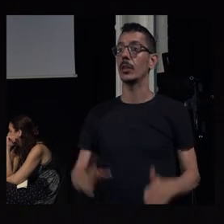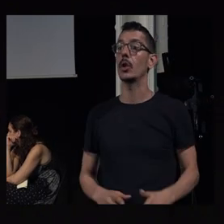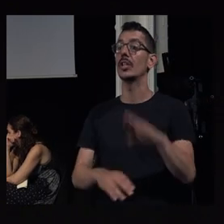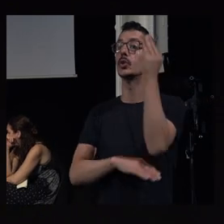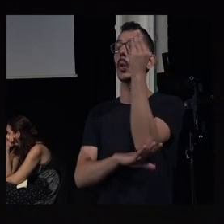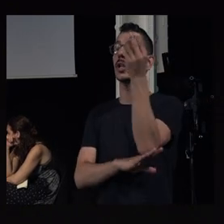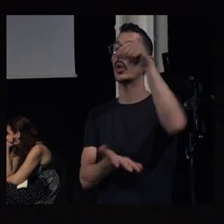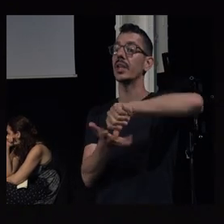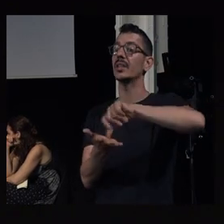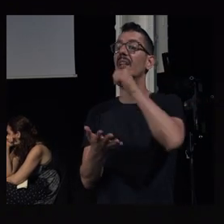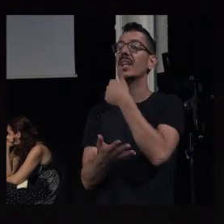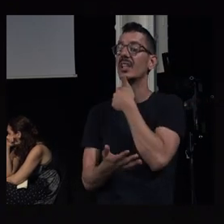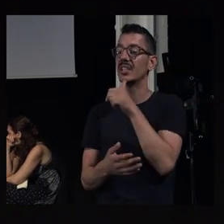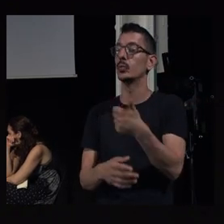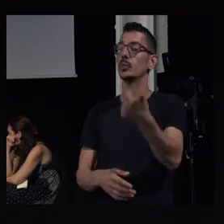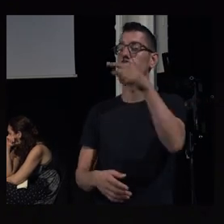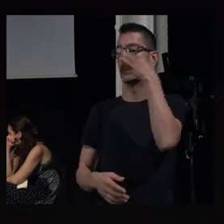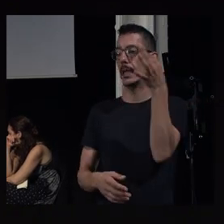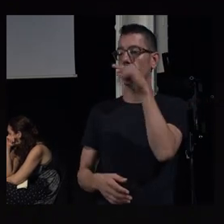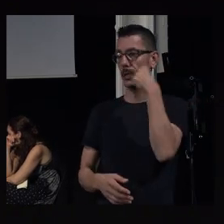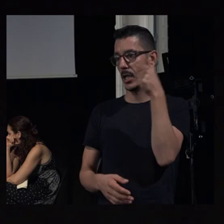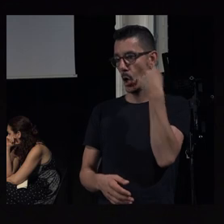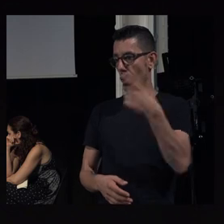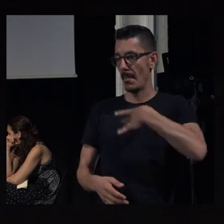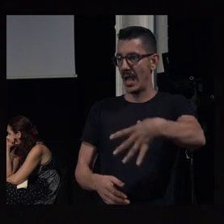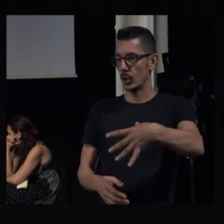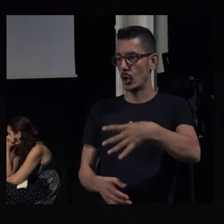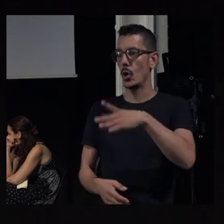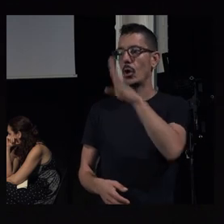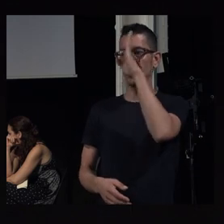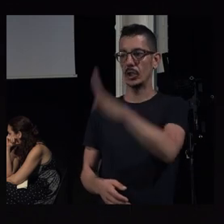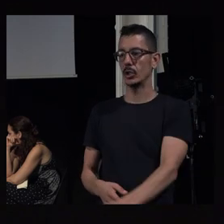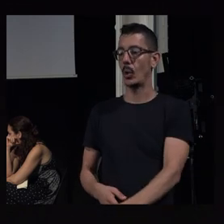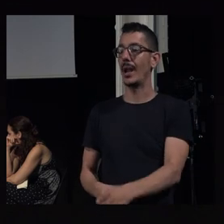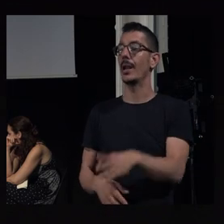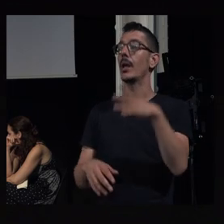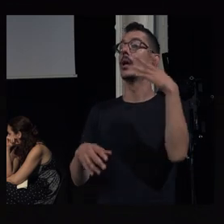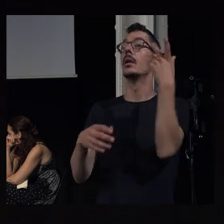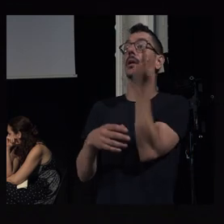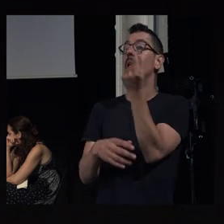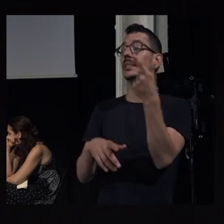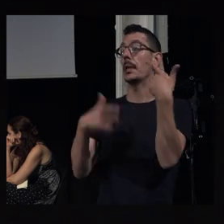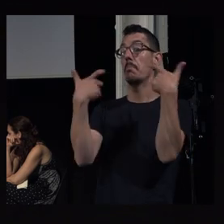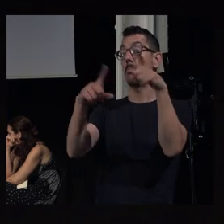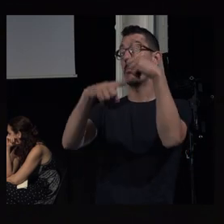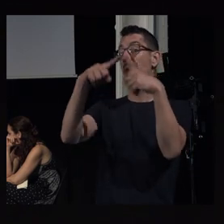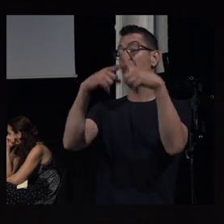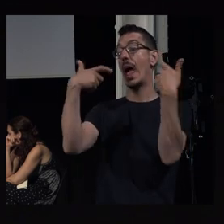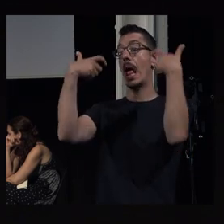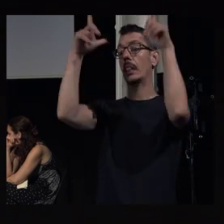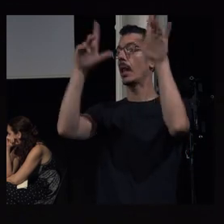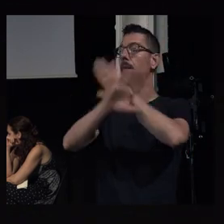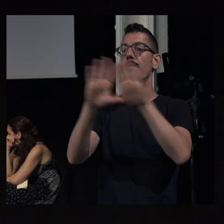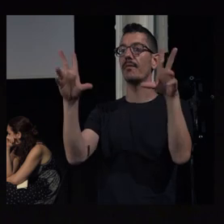señores, es un señor blanco, heterosexual, de clase media alta y punto pelota. Entonces, lo que no podemos hacer es